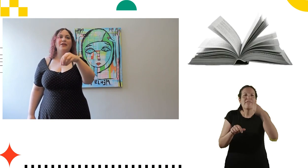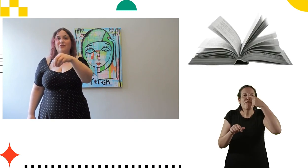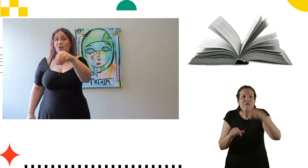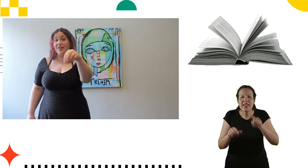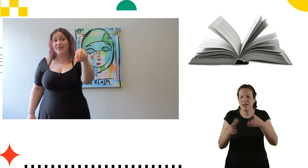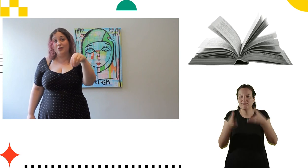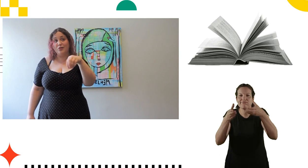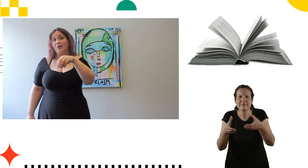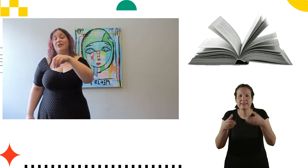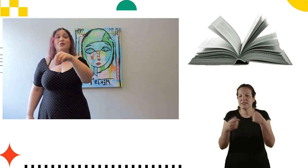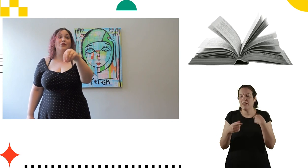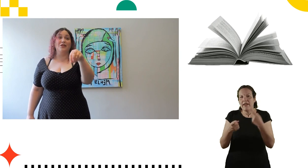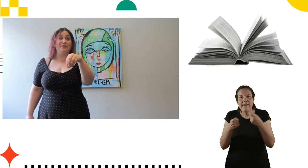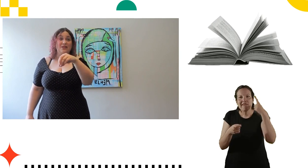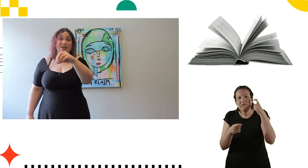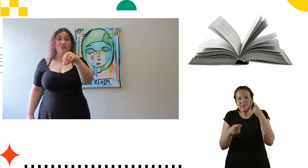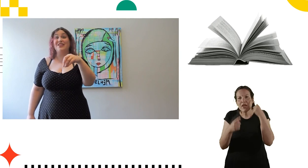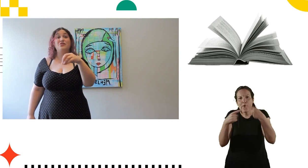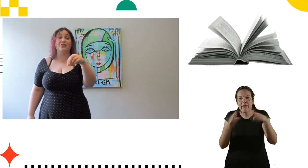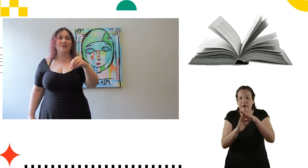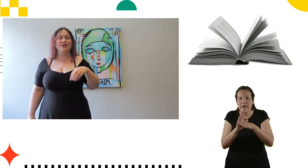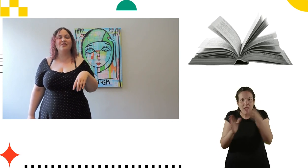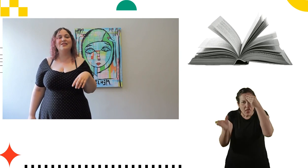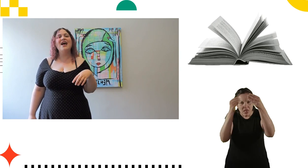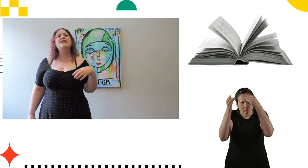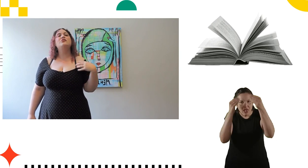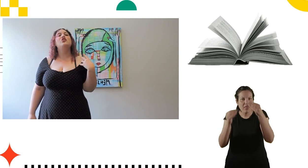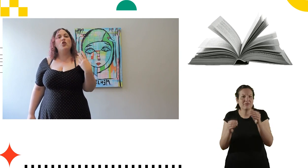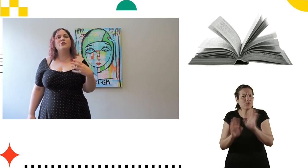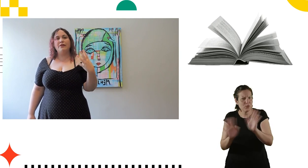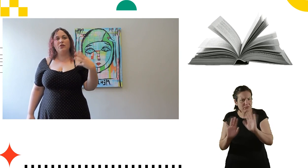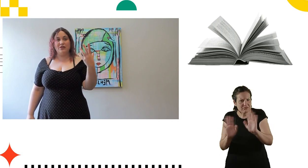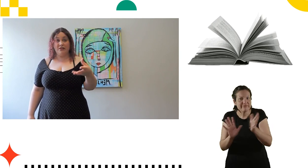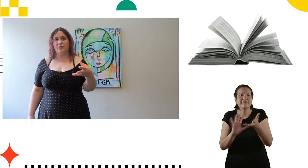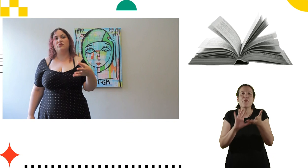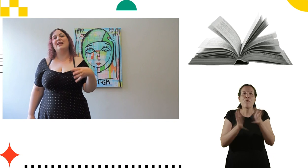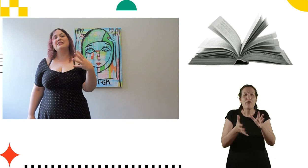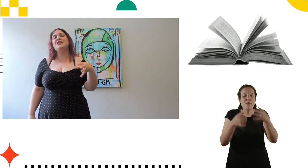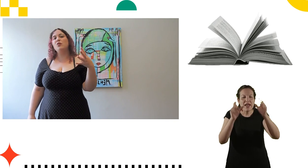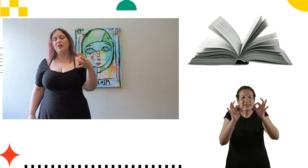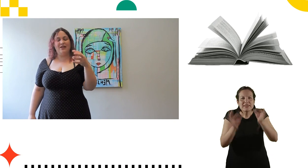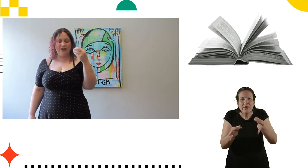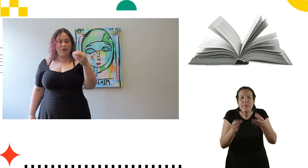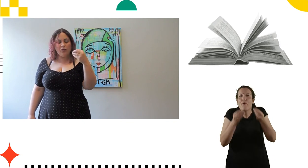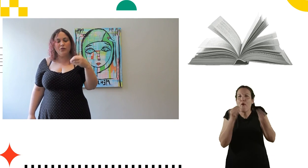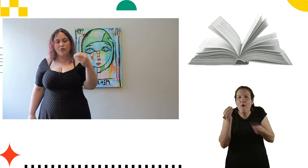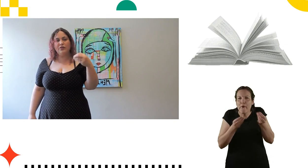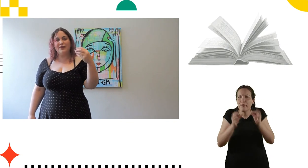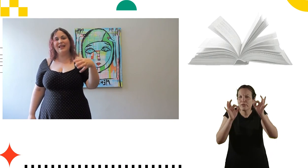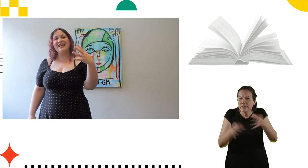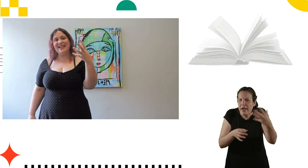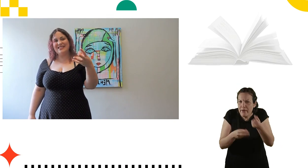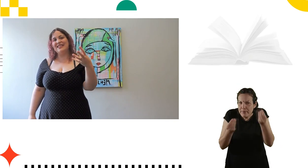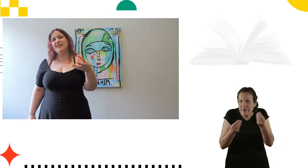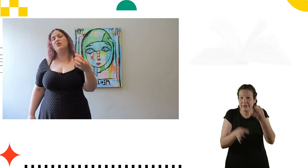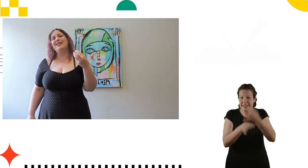que saber estos datos o esto en particular estos hechos de la ciencia, sino el cómo sabemos lo que sabemos. O sea, la ciencia, la escuela cumple un rol